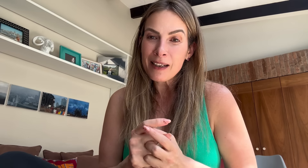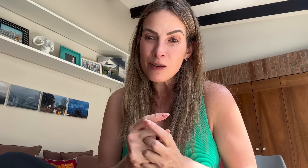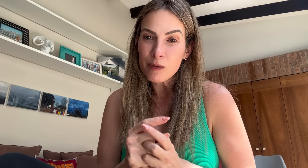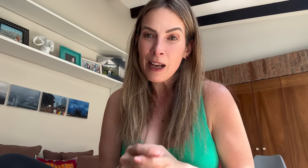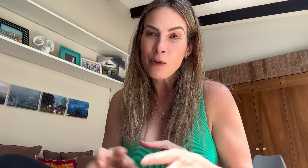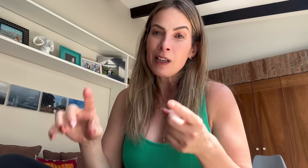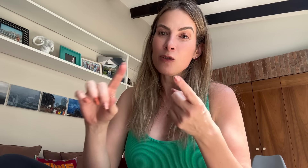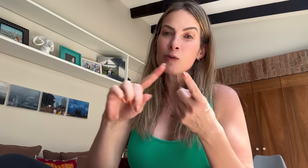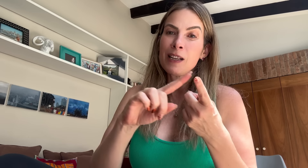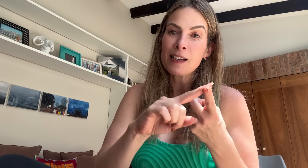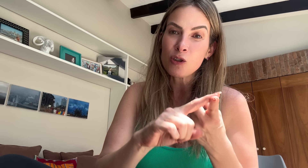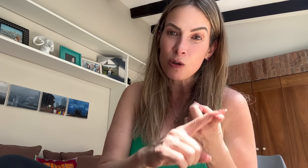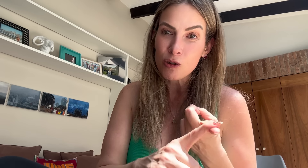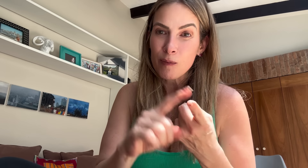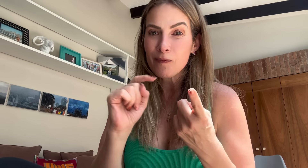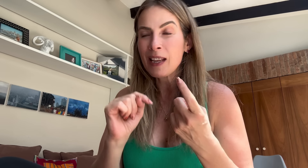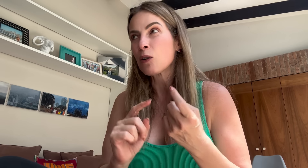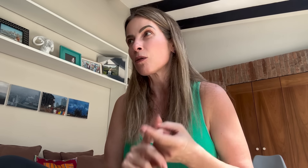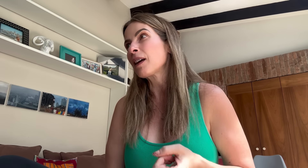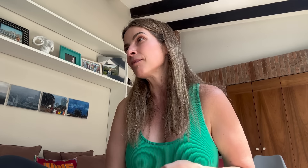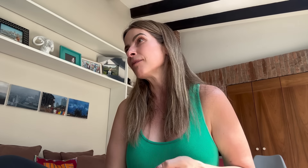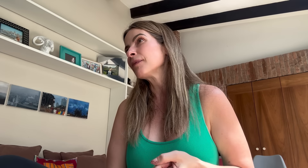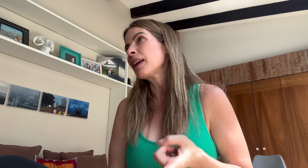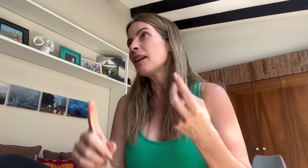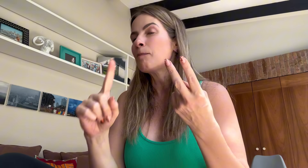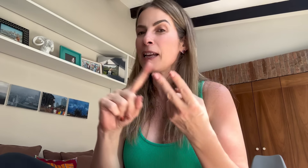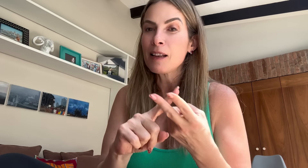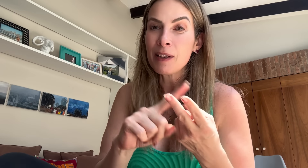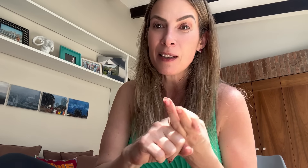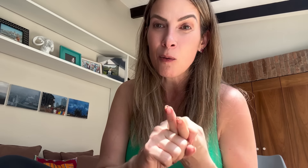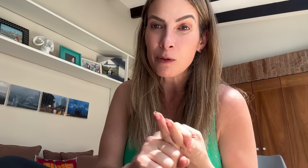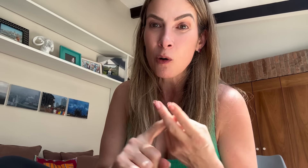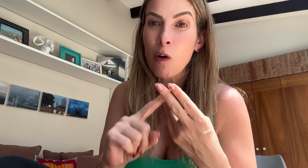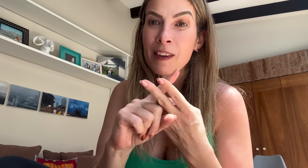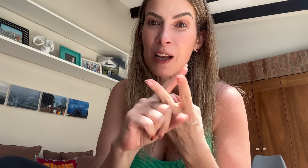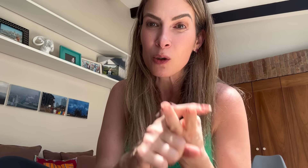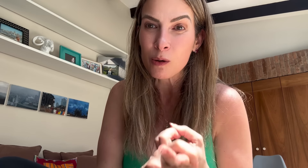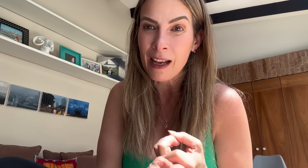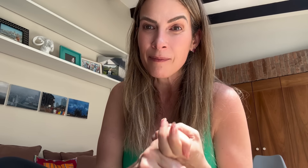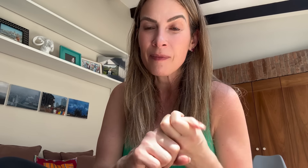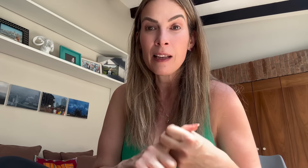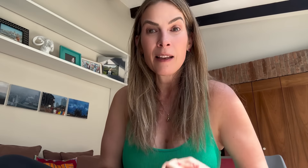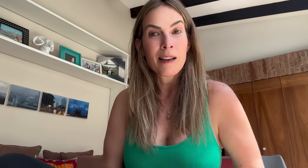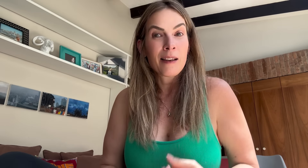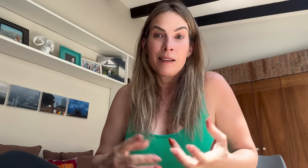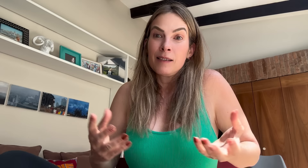vieron el resultado en el 2018, derrota, en el 2024, derrota.